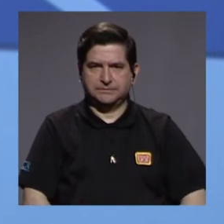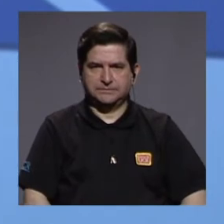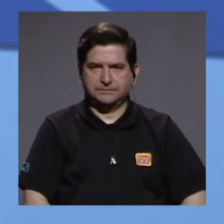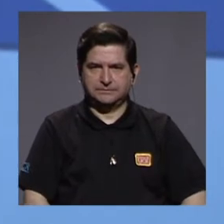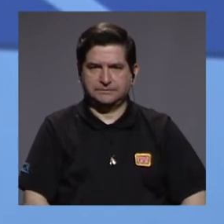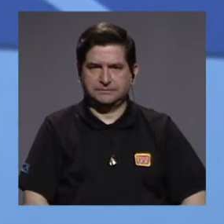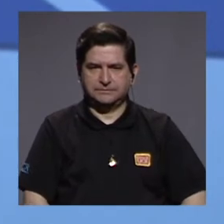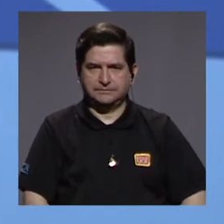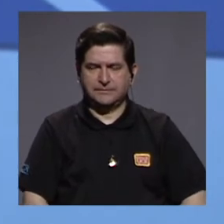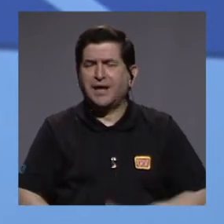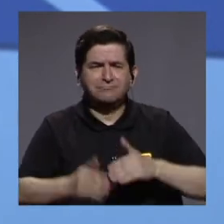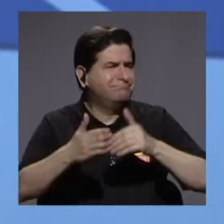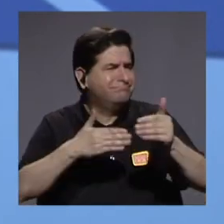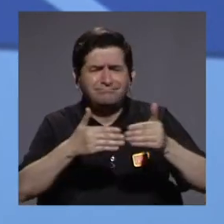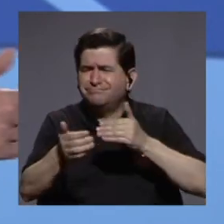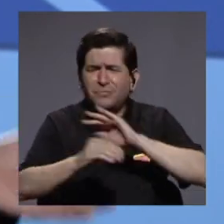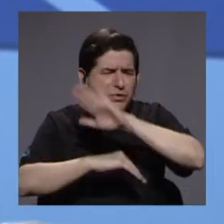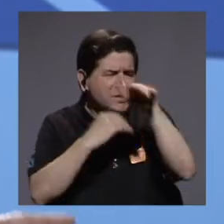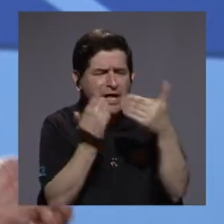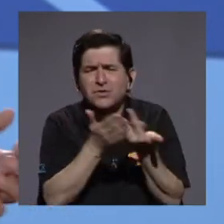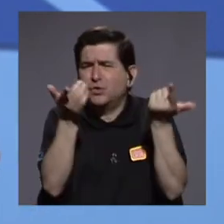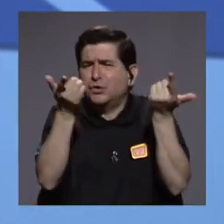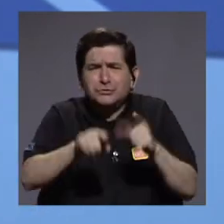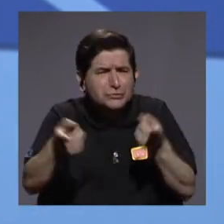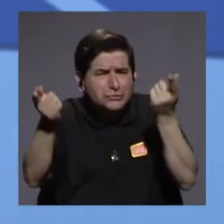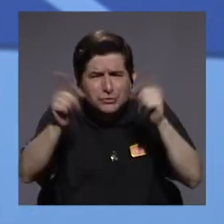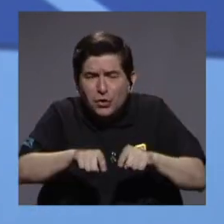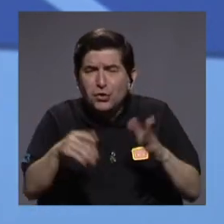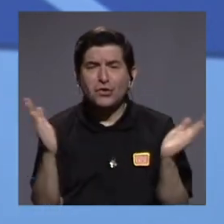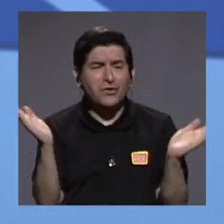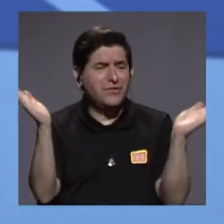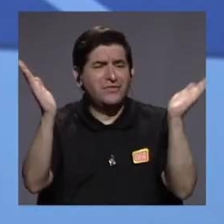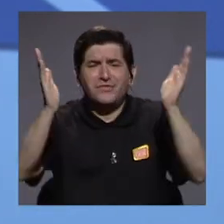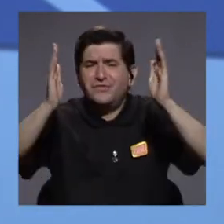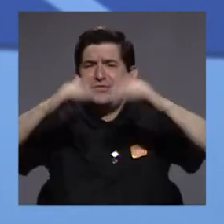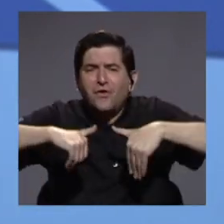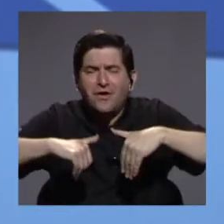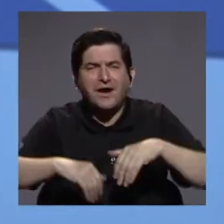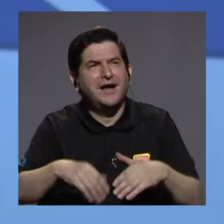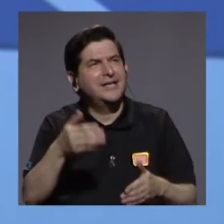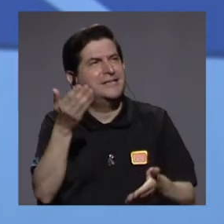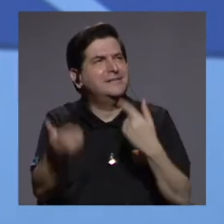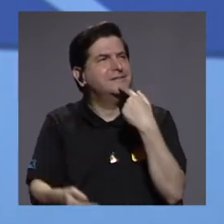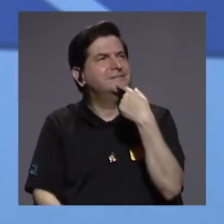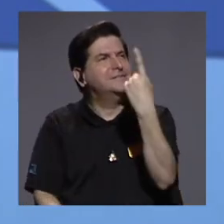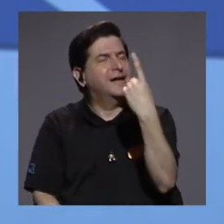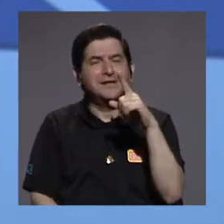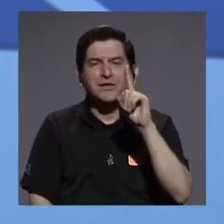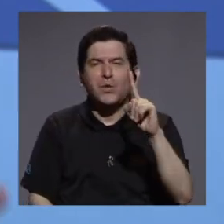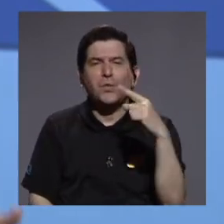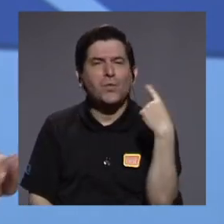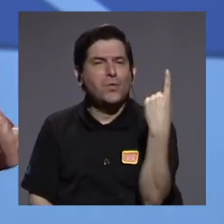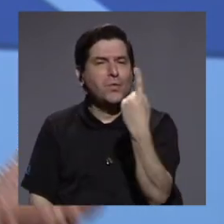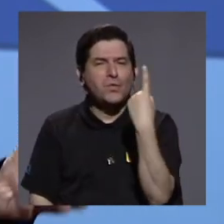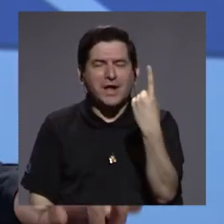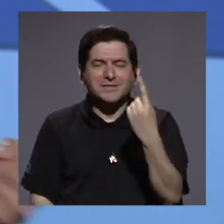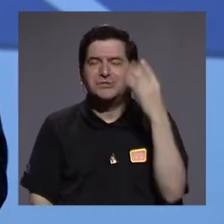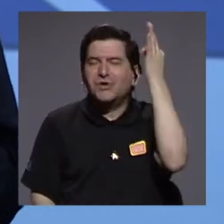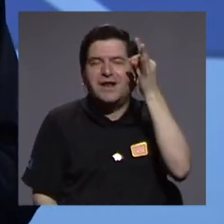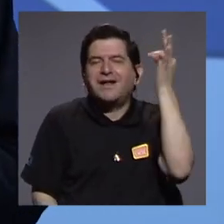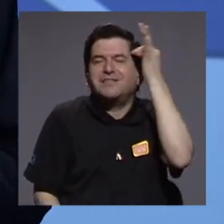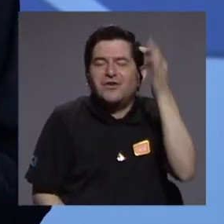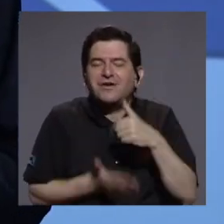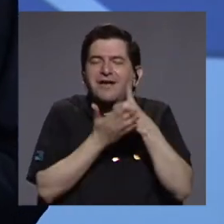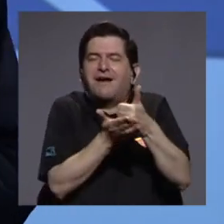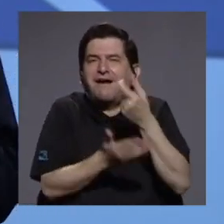aún a pesar de todo lo que ha ocurrido no existe por decir por decirlo así una única una única teoría que nos